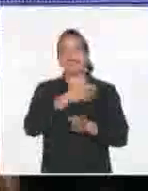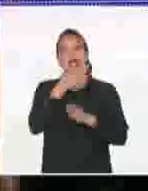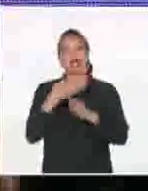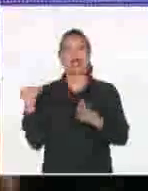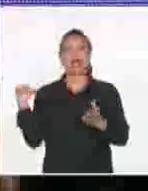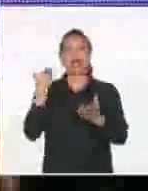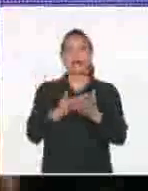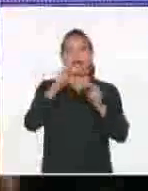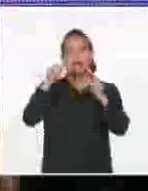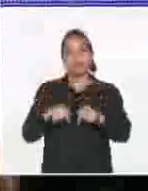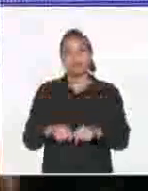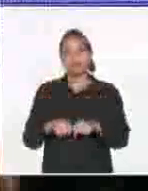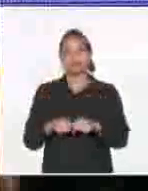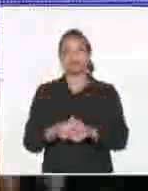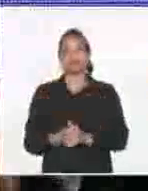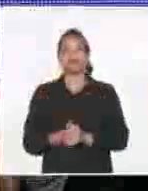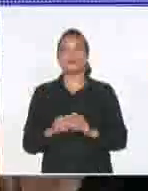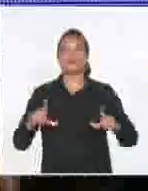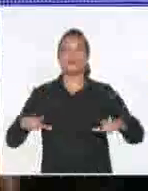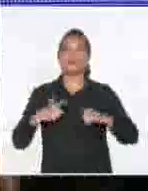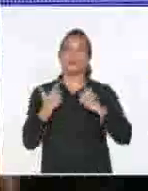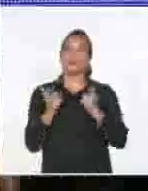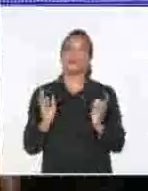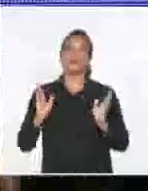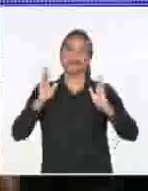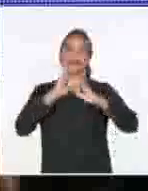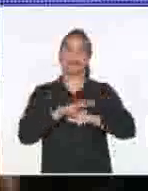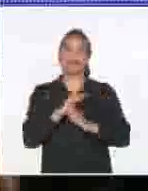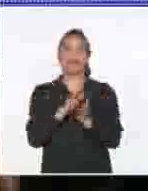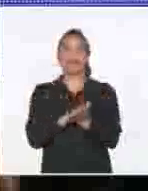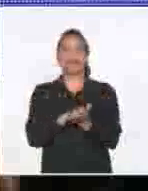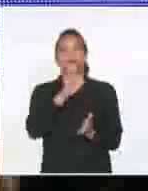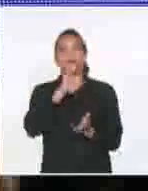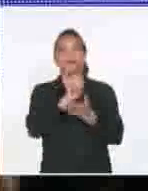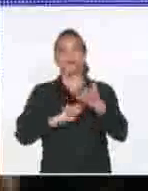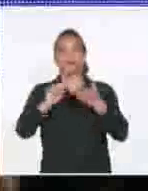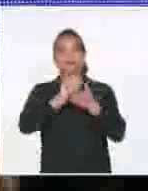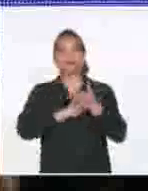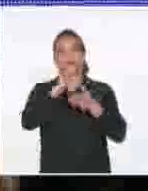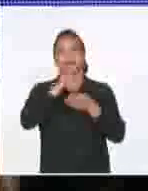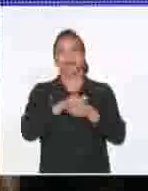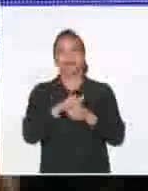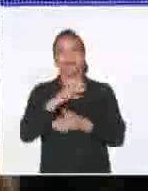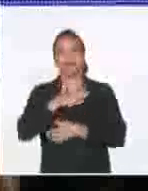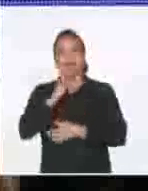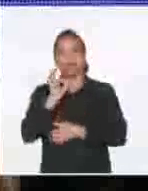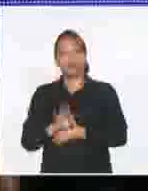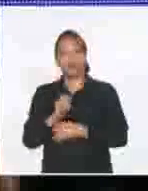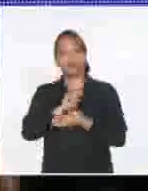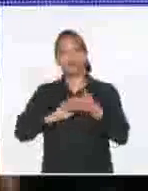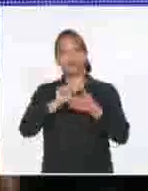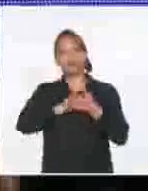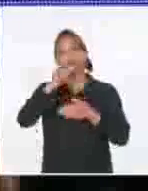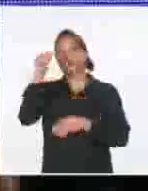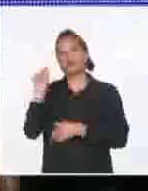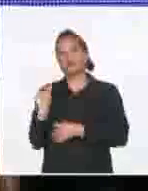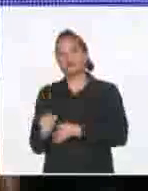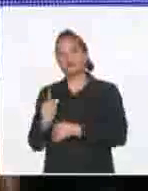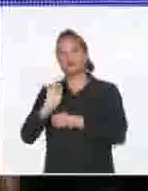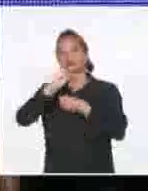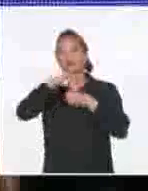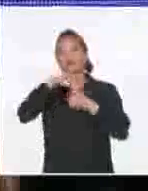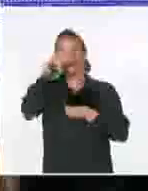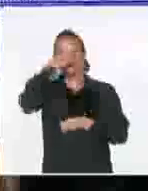en incumplimiento flagrante de sus compromisos electorales con sus propios electores, incluidos los